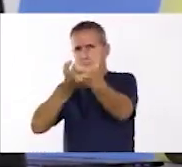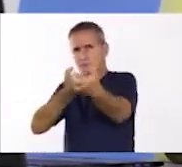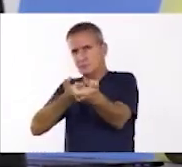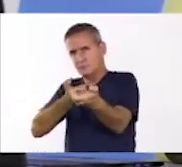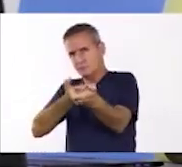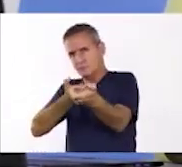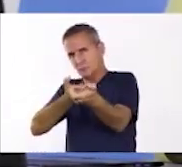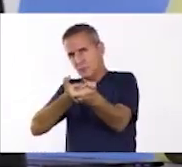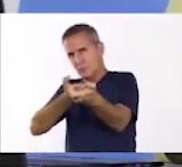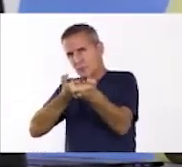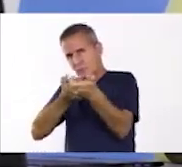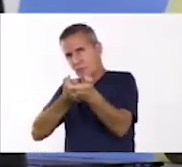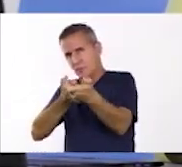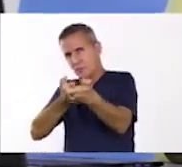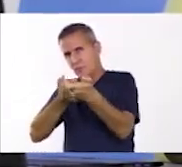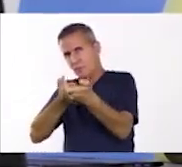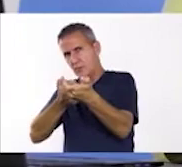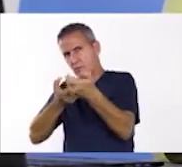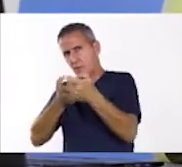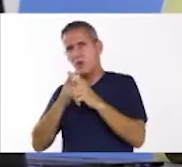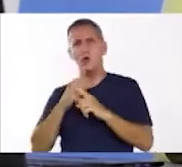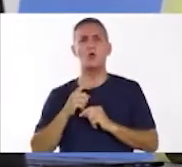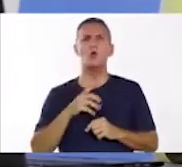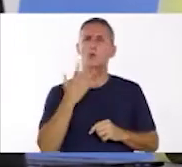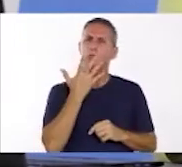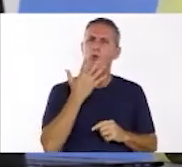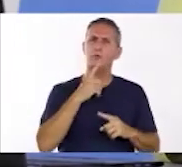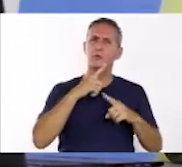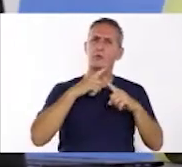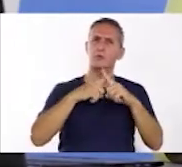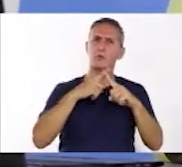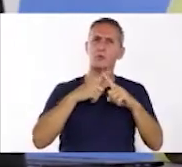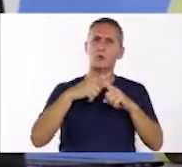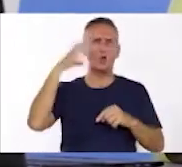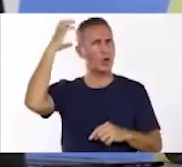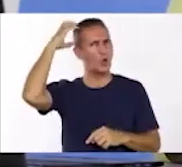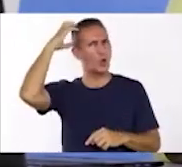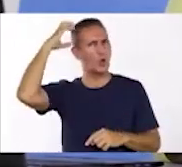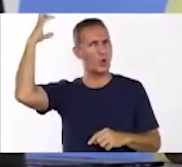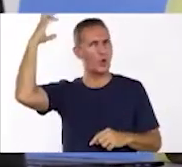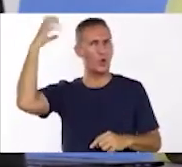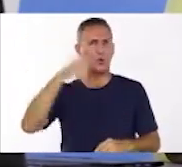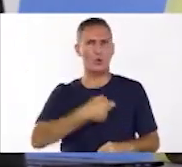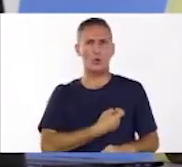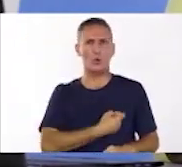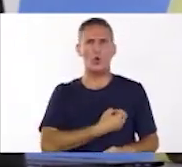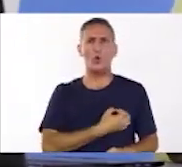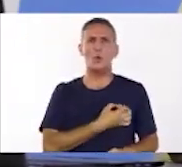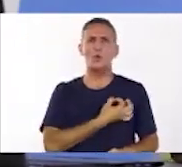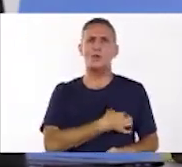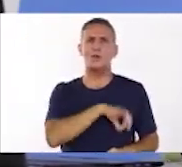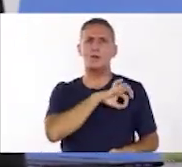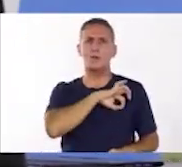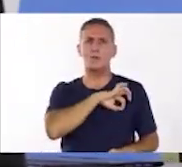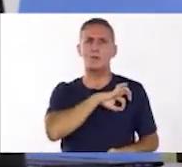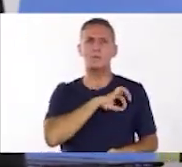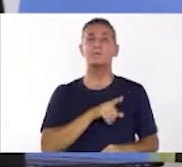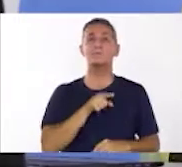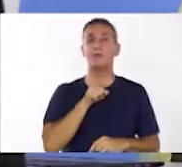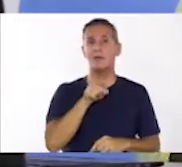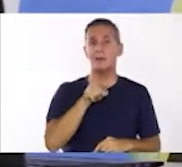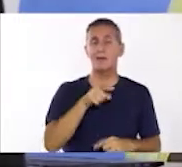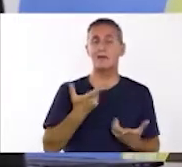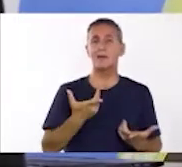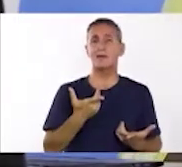fusilado por los fascistas españoles. Bien, eso lo vamos a